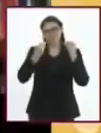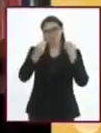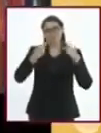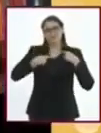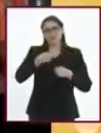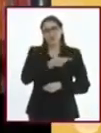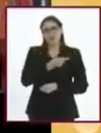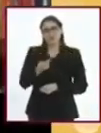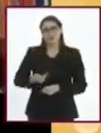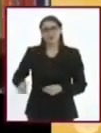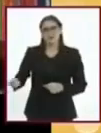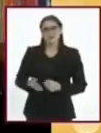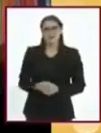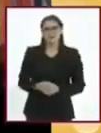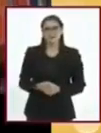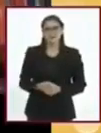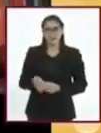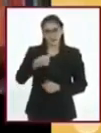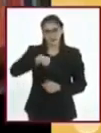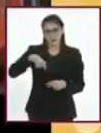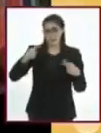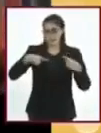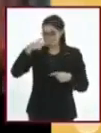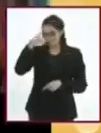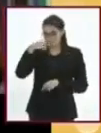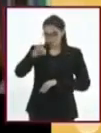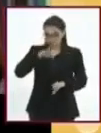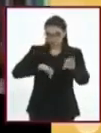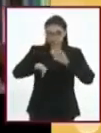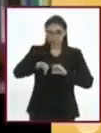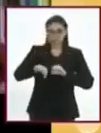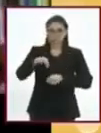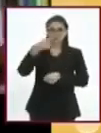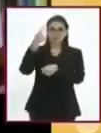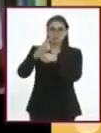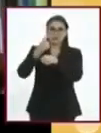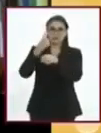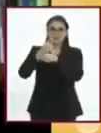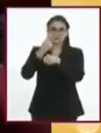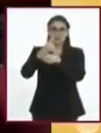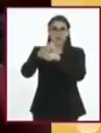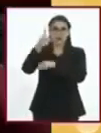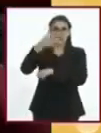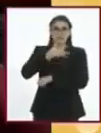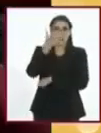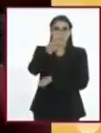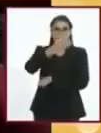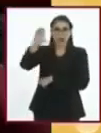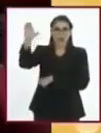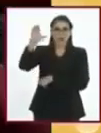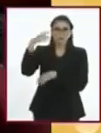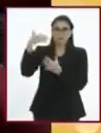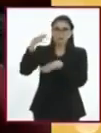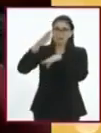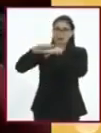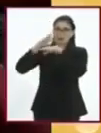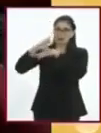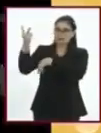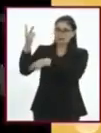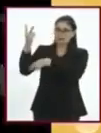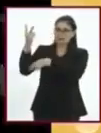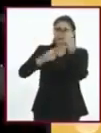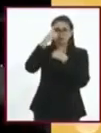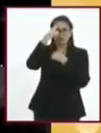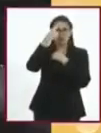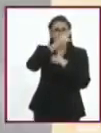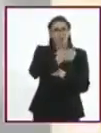De todo lo que producimos los mexicanos, el campo es el que está aportando la menor cantidad del Producto Interno Bruto.